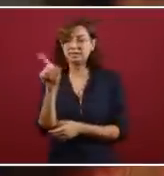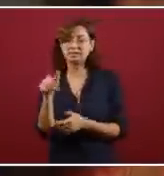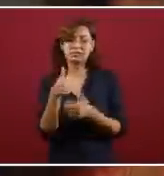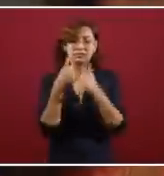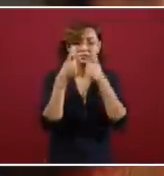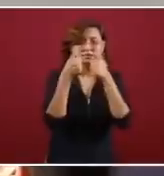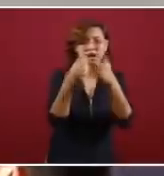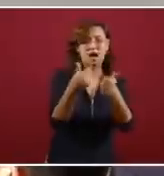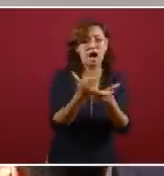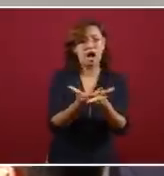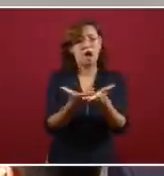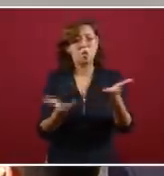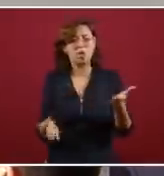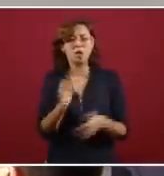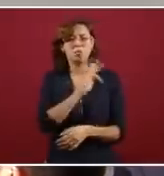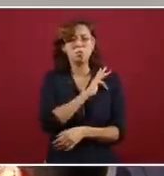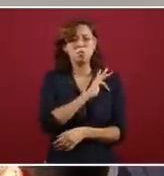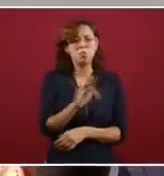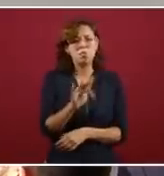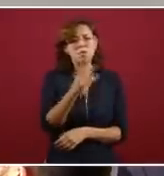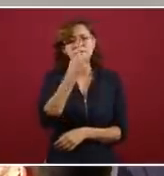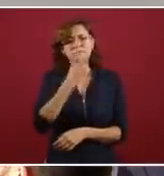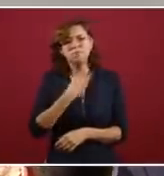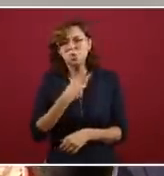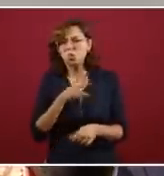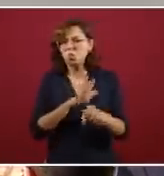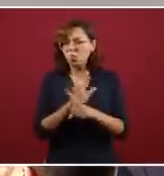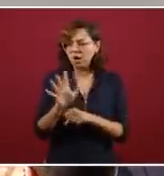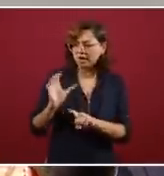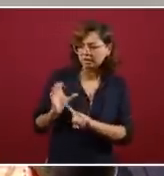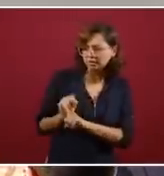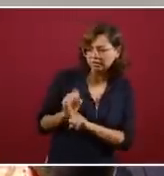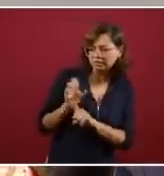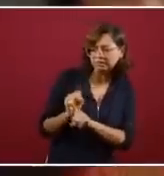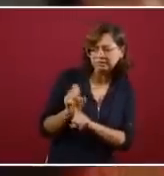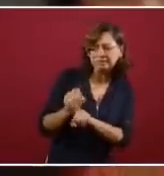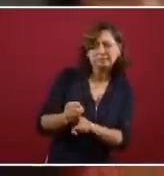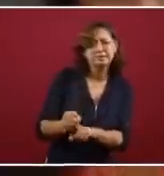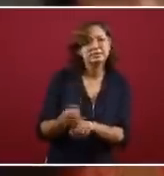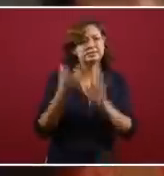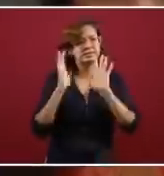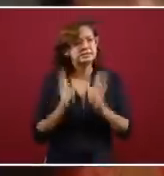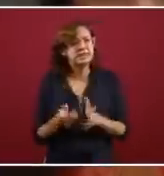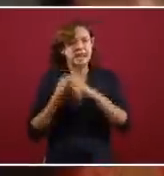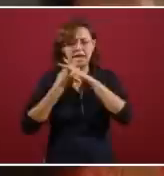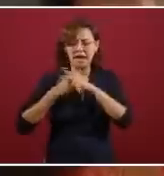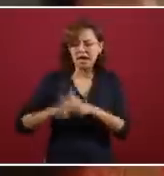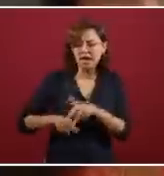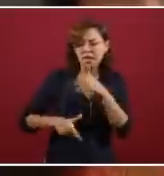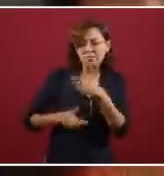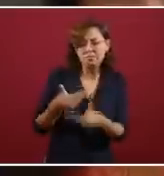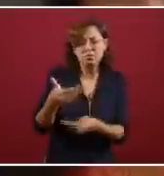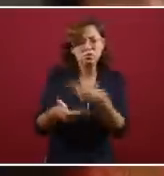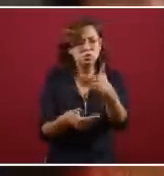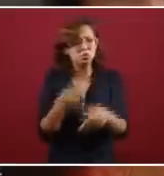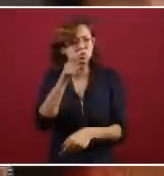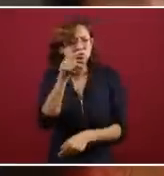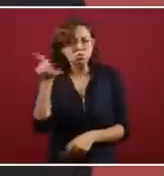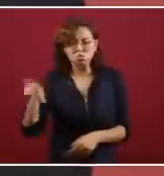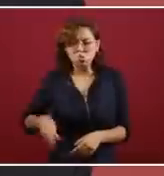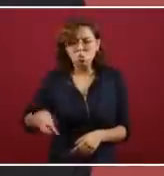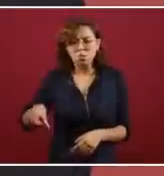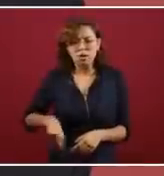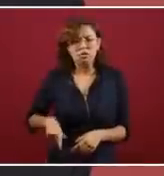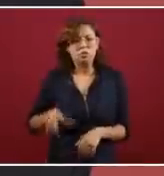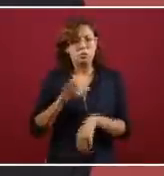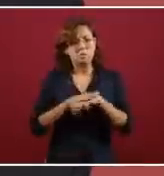¿Pudiera, por favor, comentarnos qué logros ha tenido o qué acciones ha emprendido su gobierno para que se avance